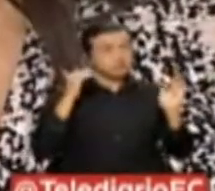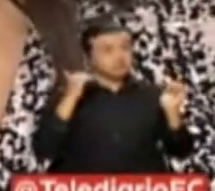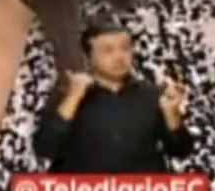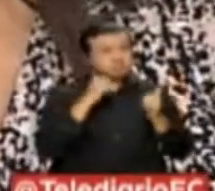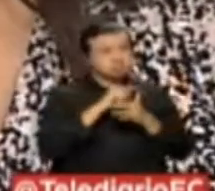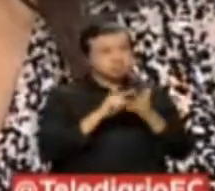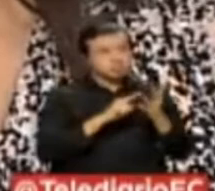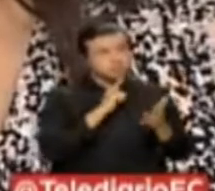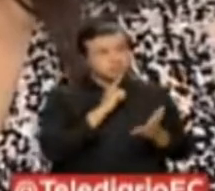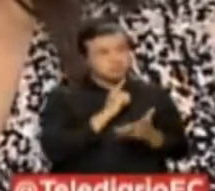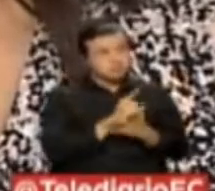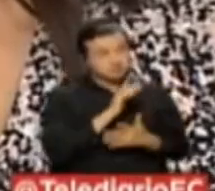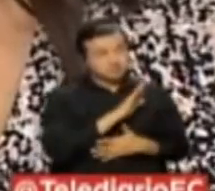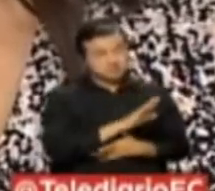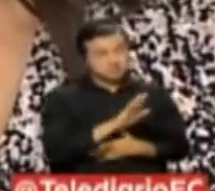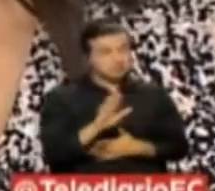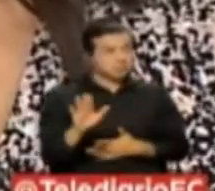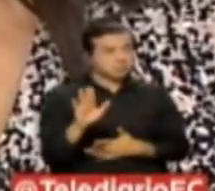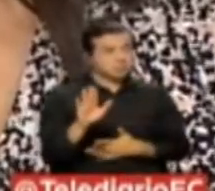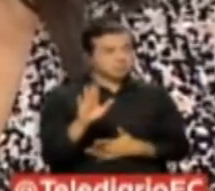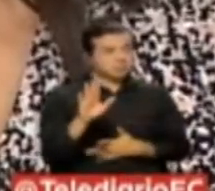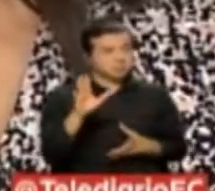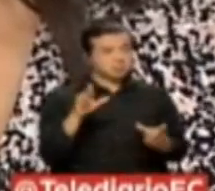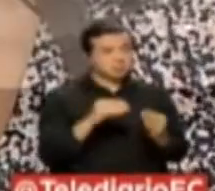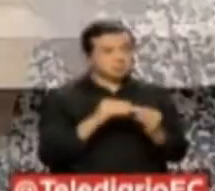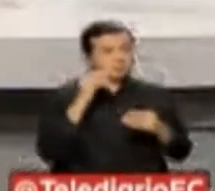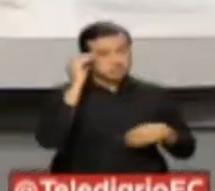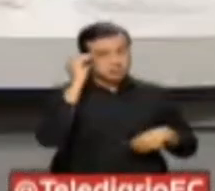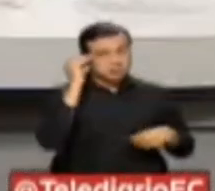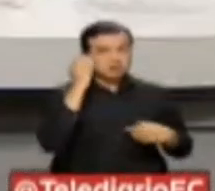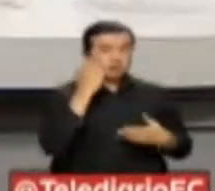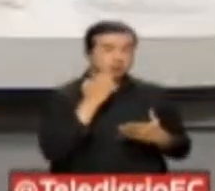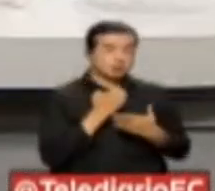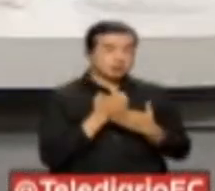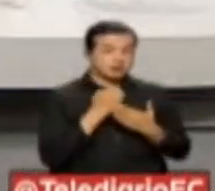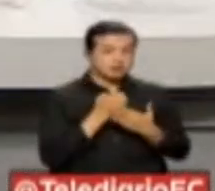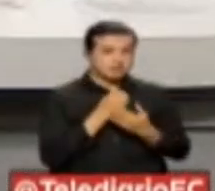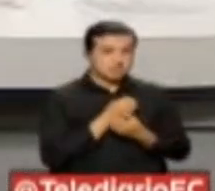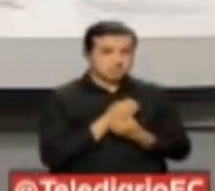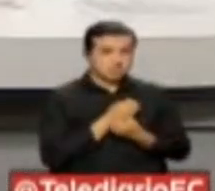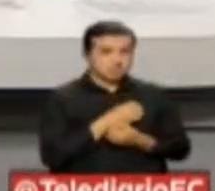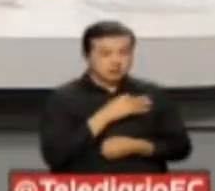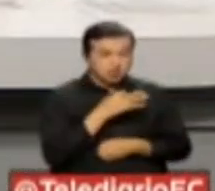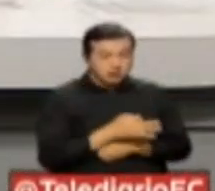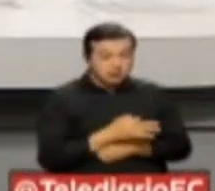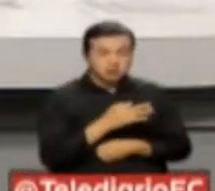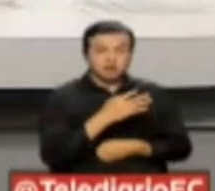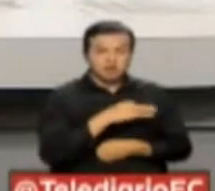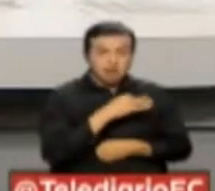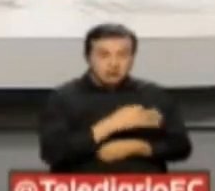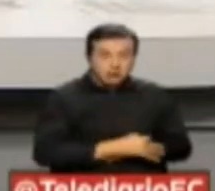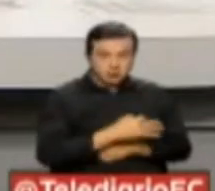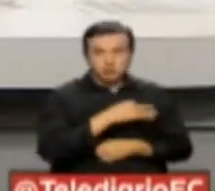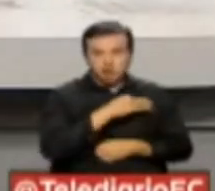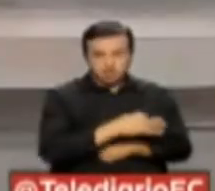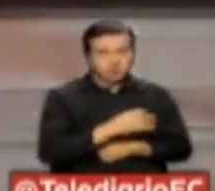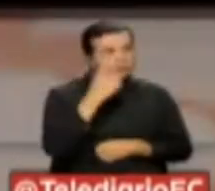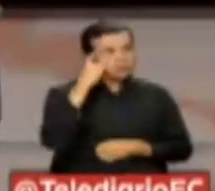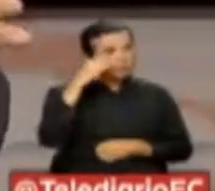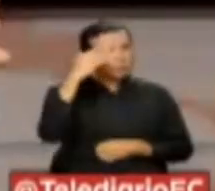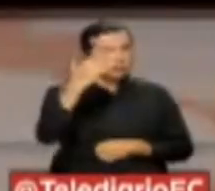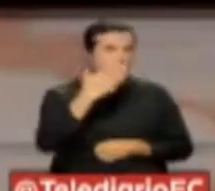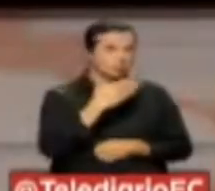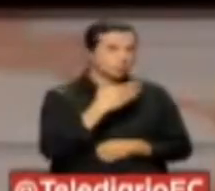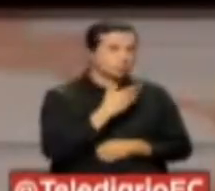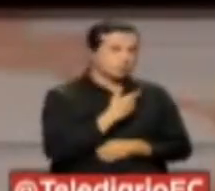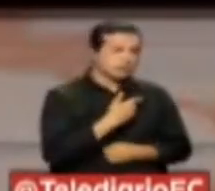si todos nos transversal izamos por estos valores éticos que yo le digo tanto presidencia a la república me refiero al futuro como